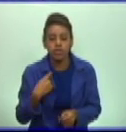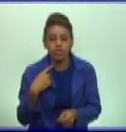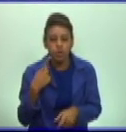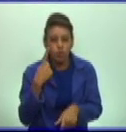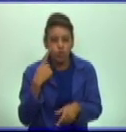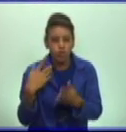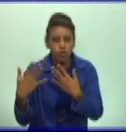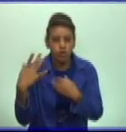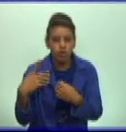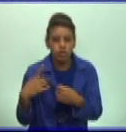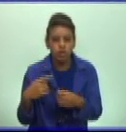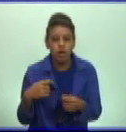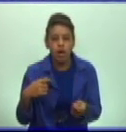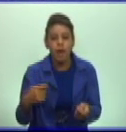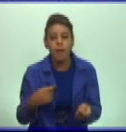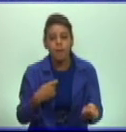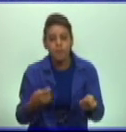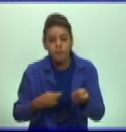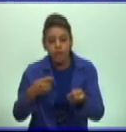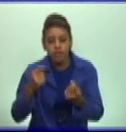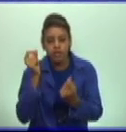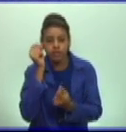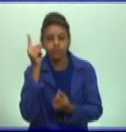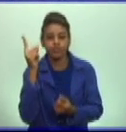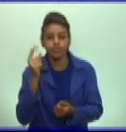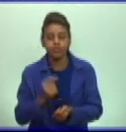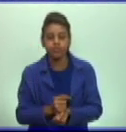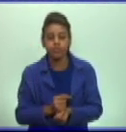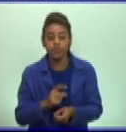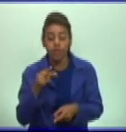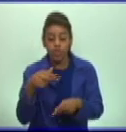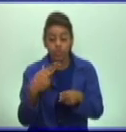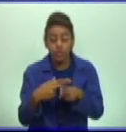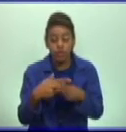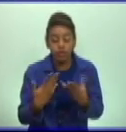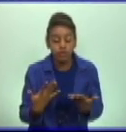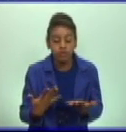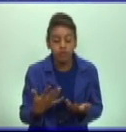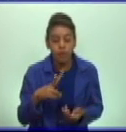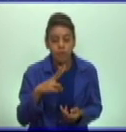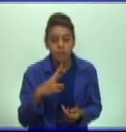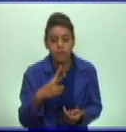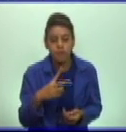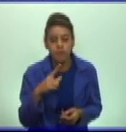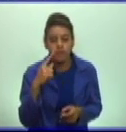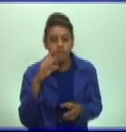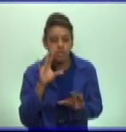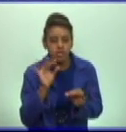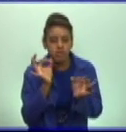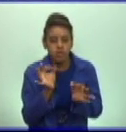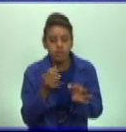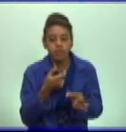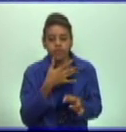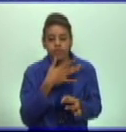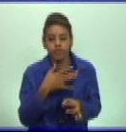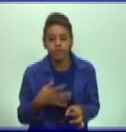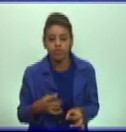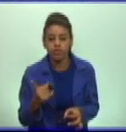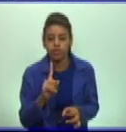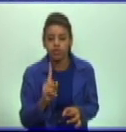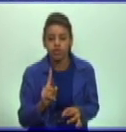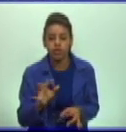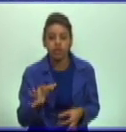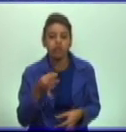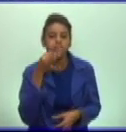país como batalla de ideas. Batalla de ideas que, como bien afirmó Fidel, no solo era